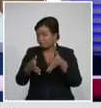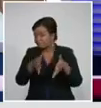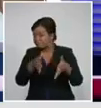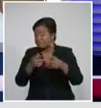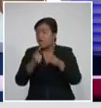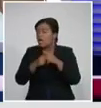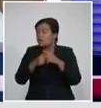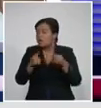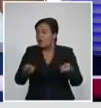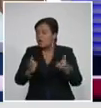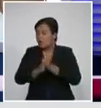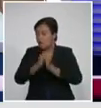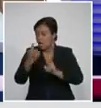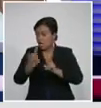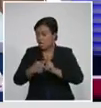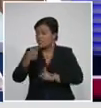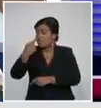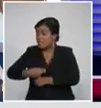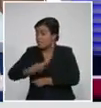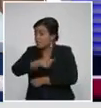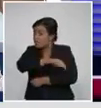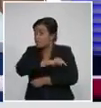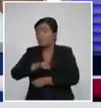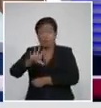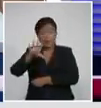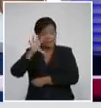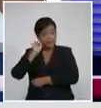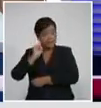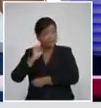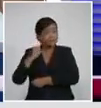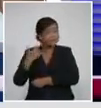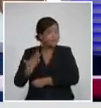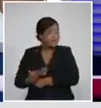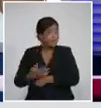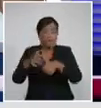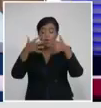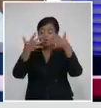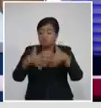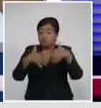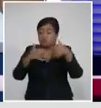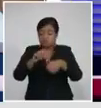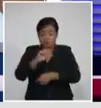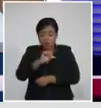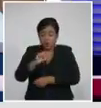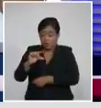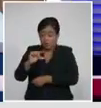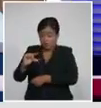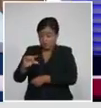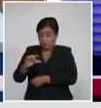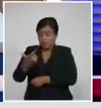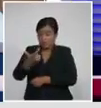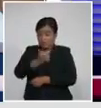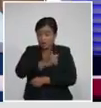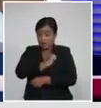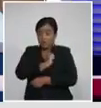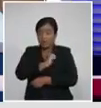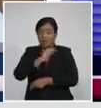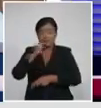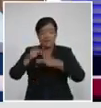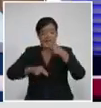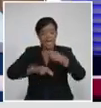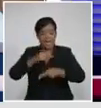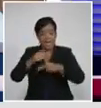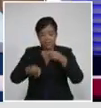también tiene que entender nuestro pueblo que la producción de las vacunas, el escalado de las vacunas se ha venido realizando en